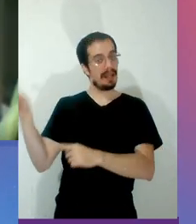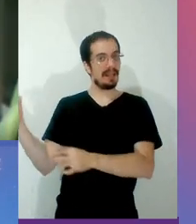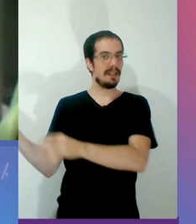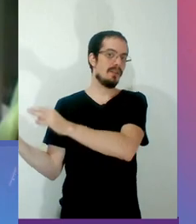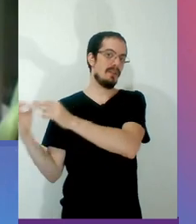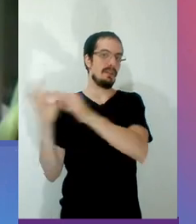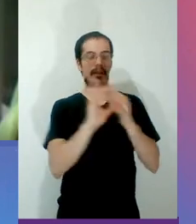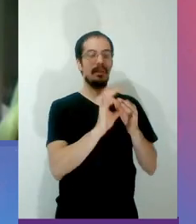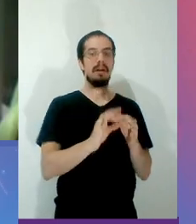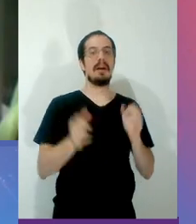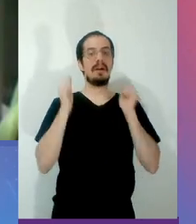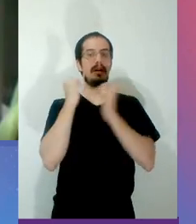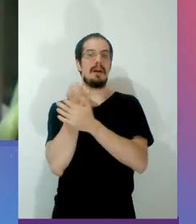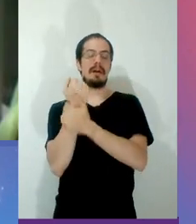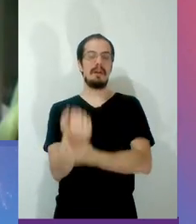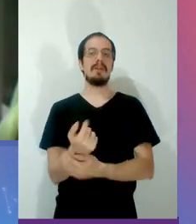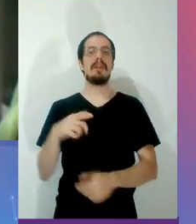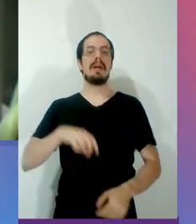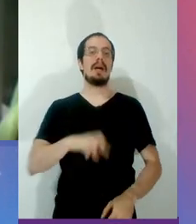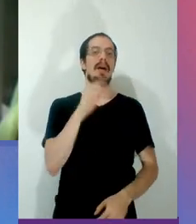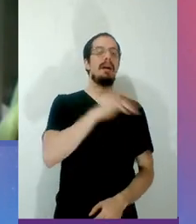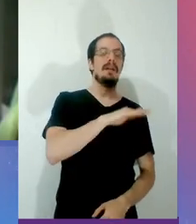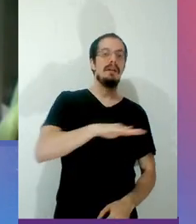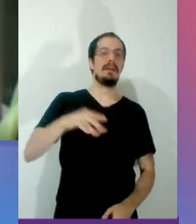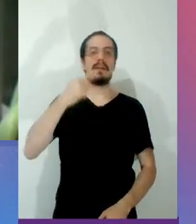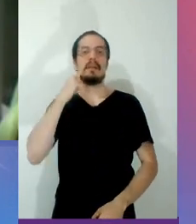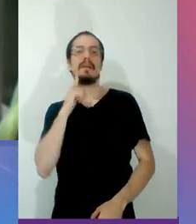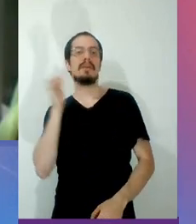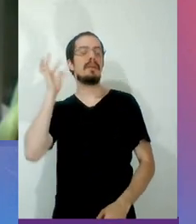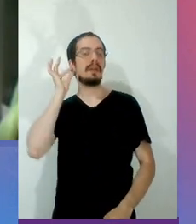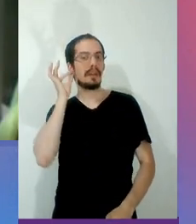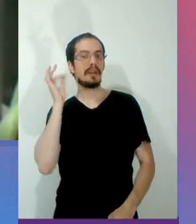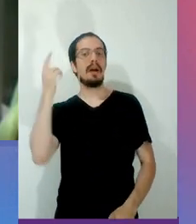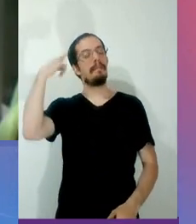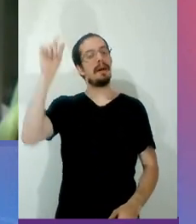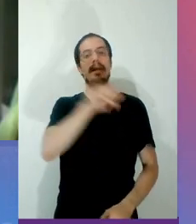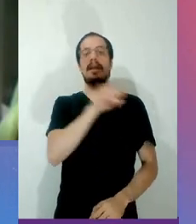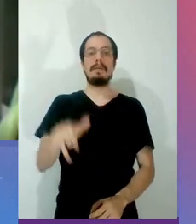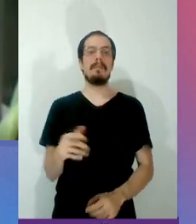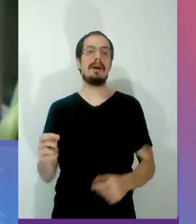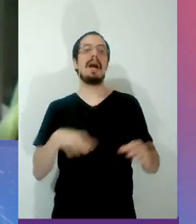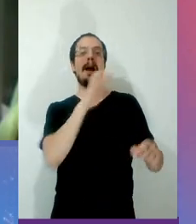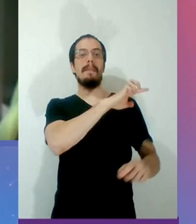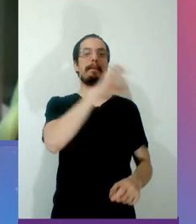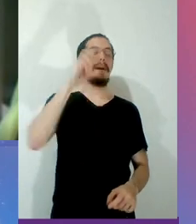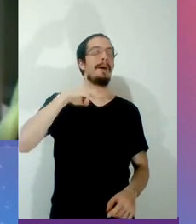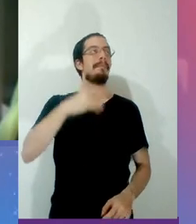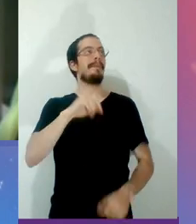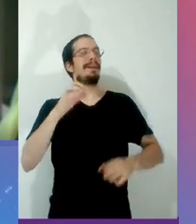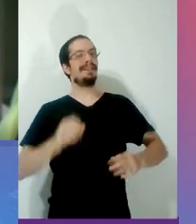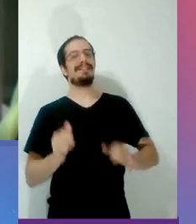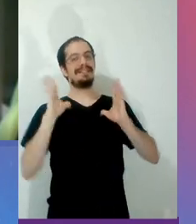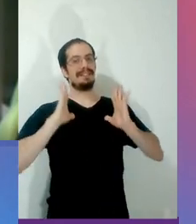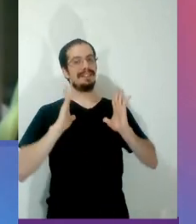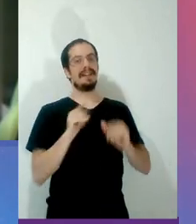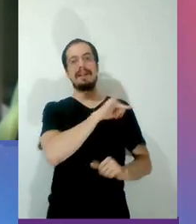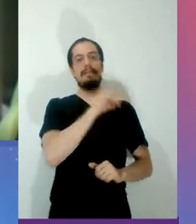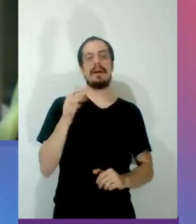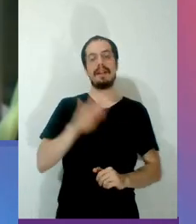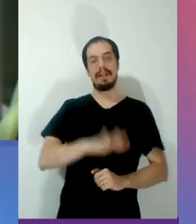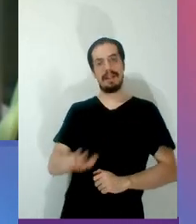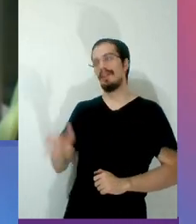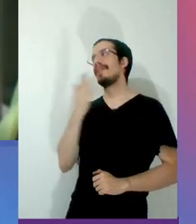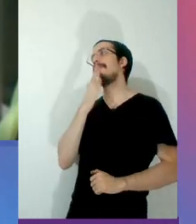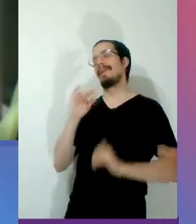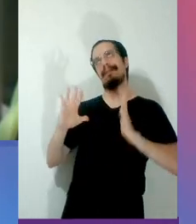nuestros niños y a nuestras niñas para que sea una infancia feliz, es estén saludables, ¿ya? Y